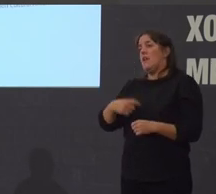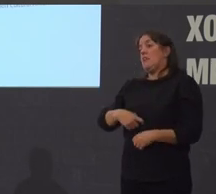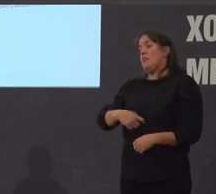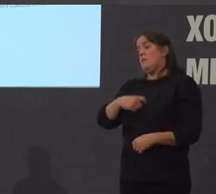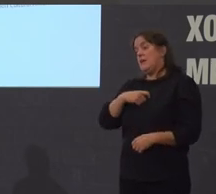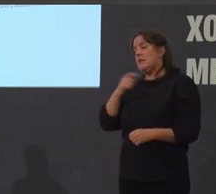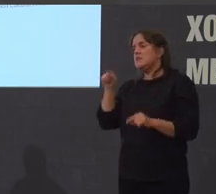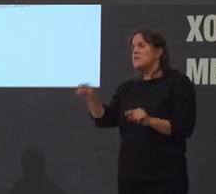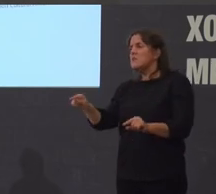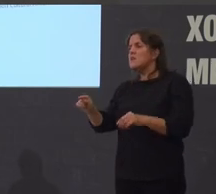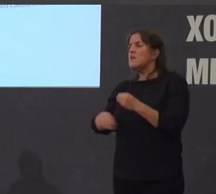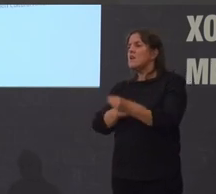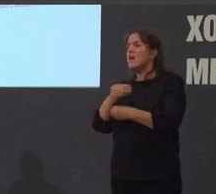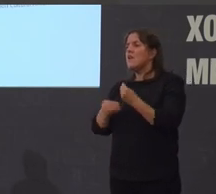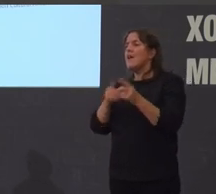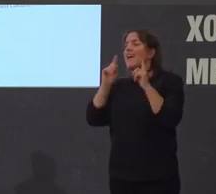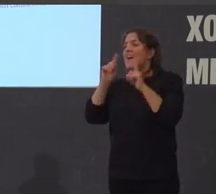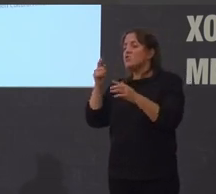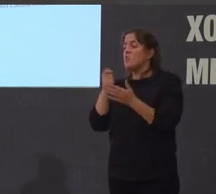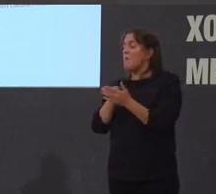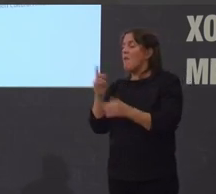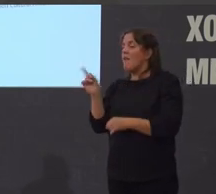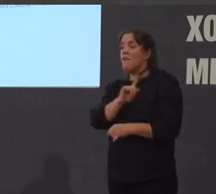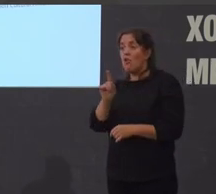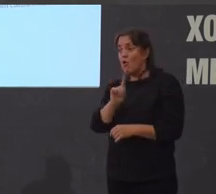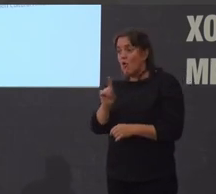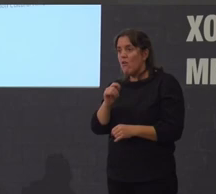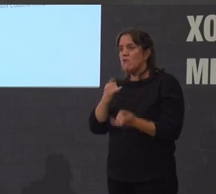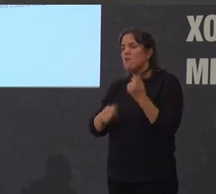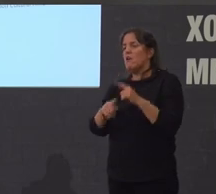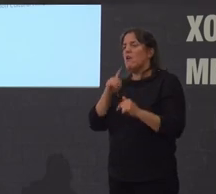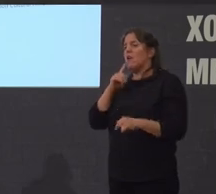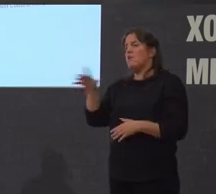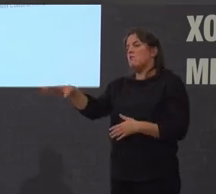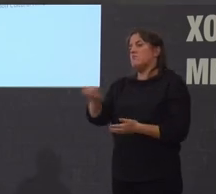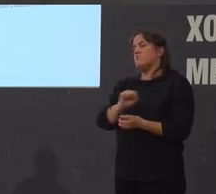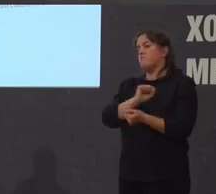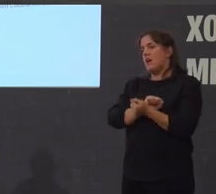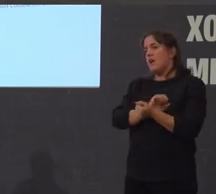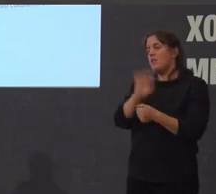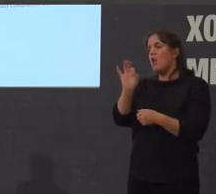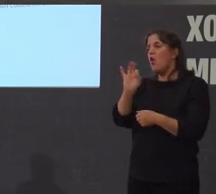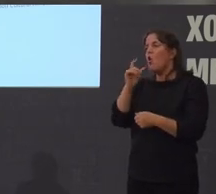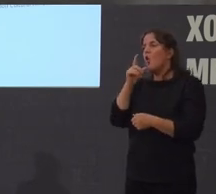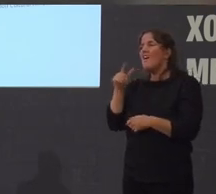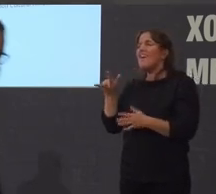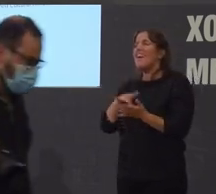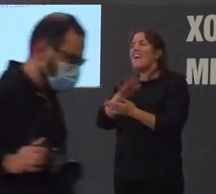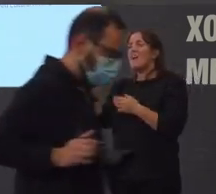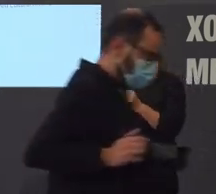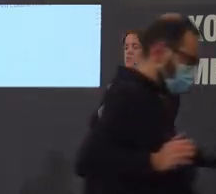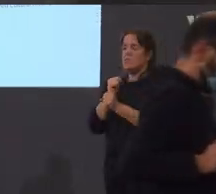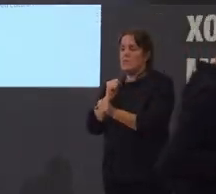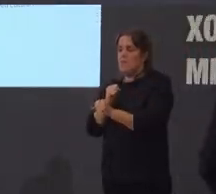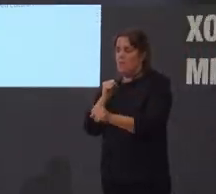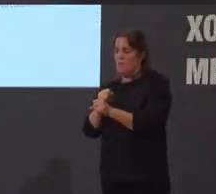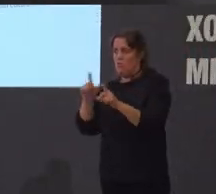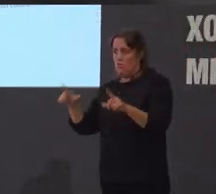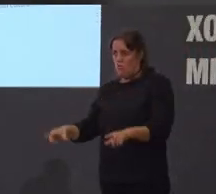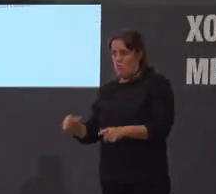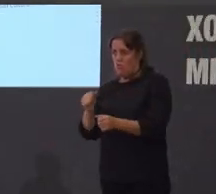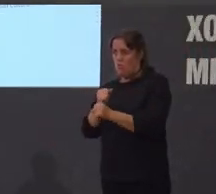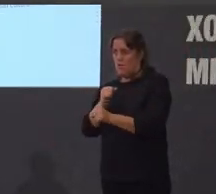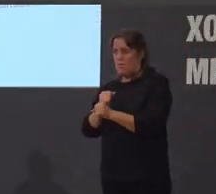y que en caso de impago podría significar un internamiento no cárcel o en campos de trabajo es decir eran